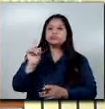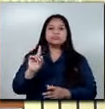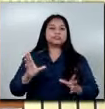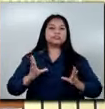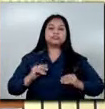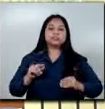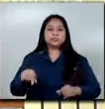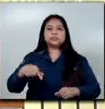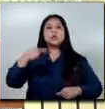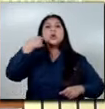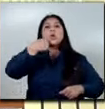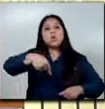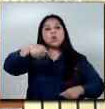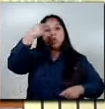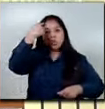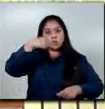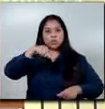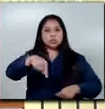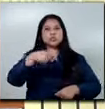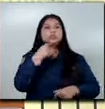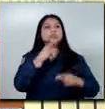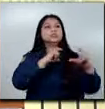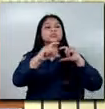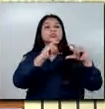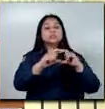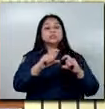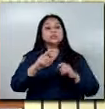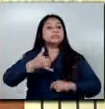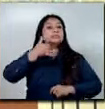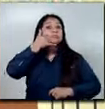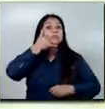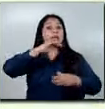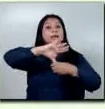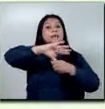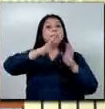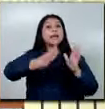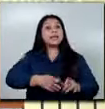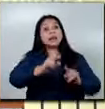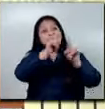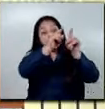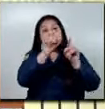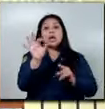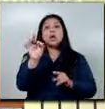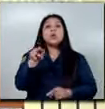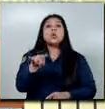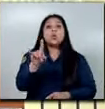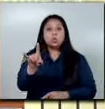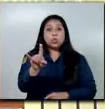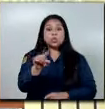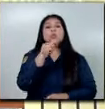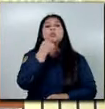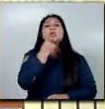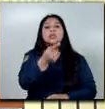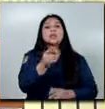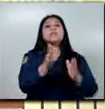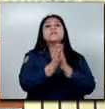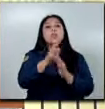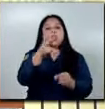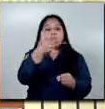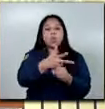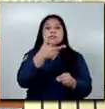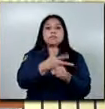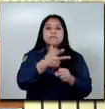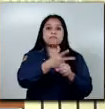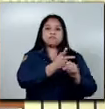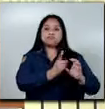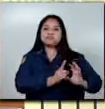Y el día de hoy me comuniqué con nuestro embajador en las Naciones Unidas y le pedí que Guatemala encabece